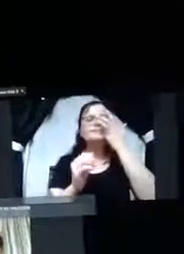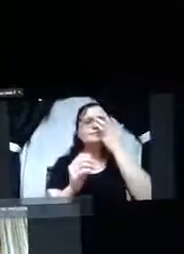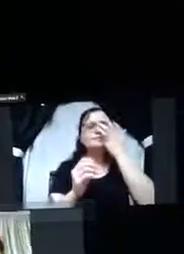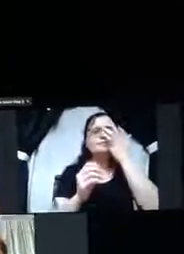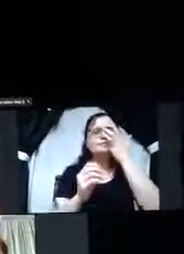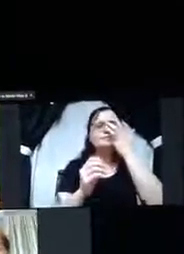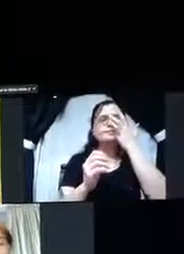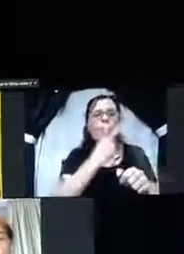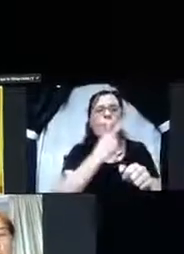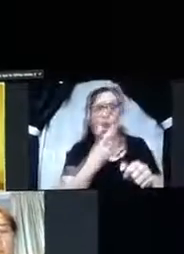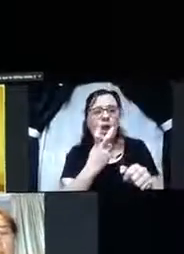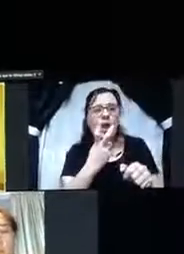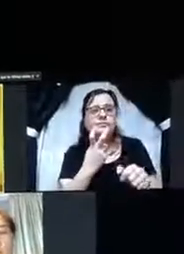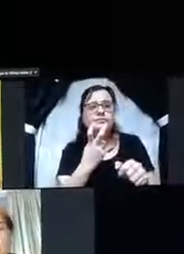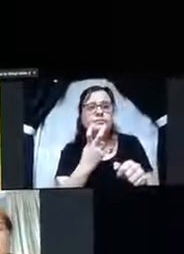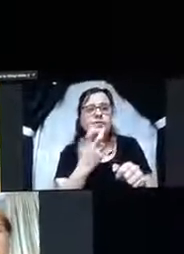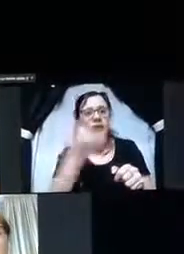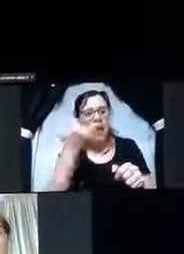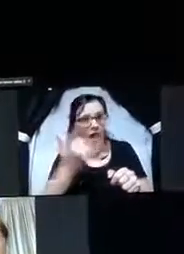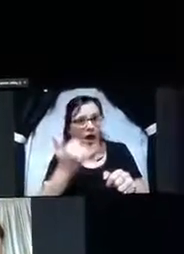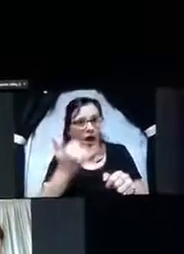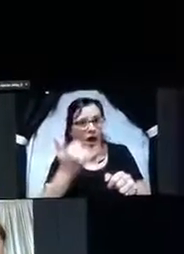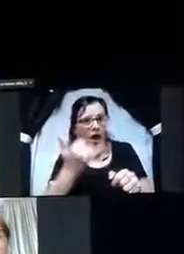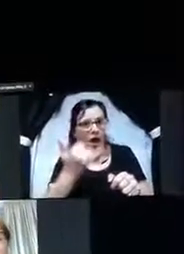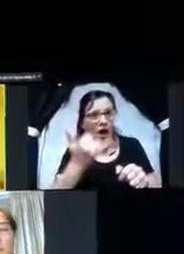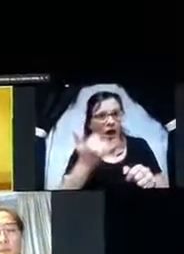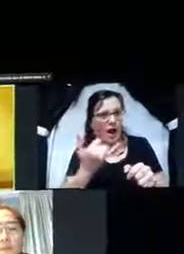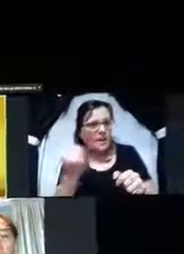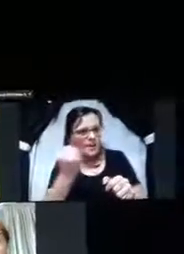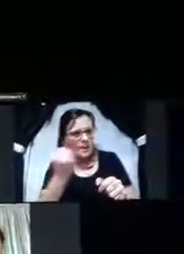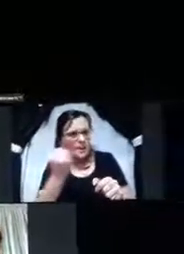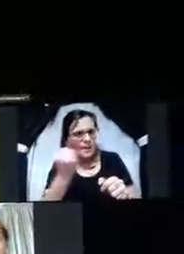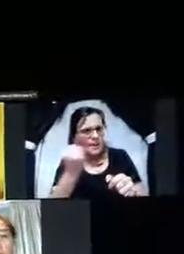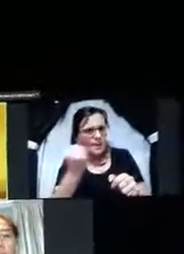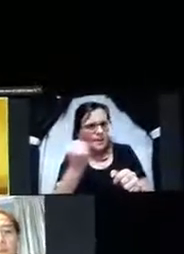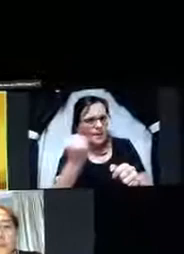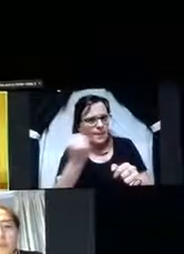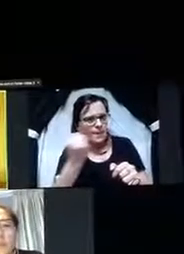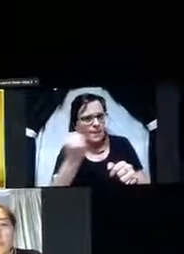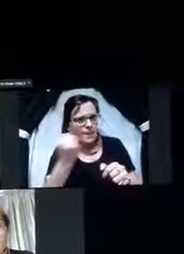porque hay un proceso que hay que transcurrir. Pero lo